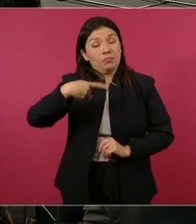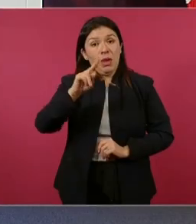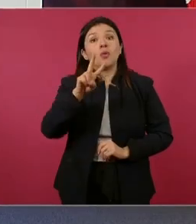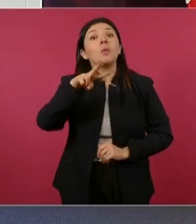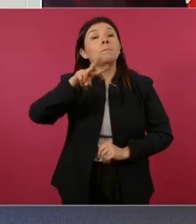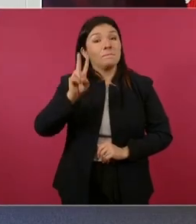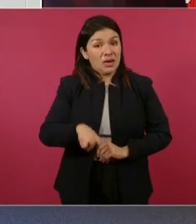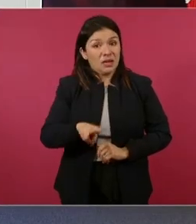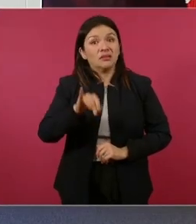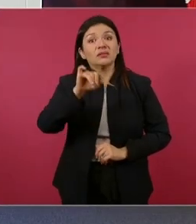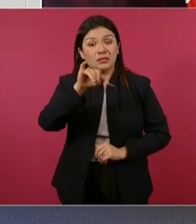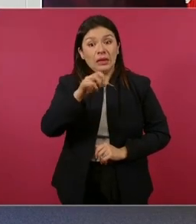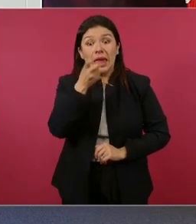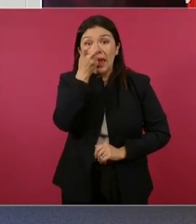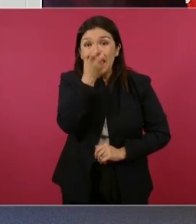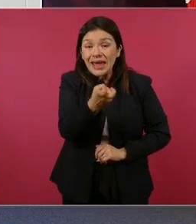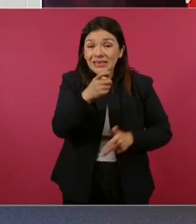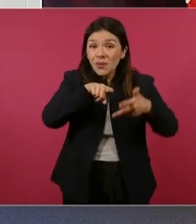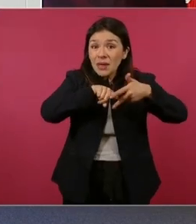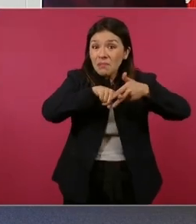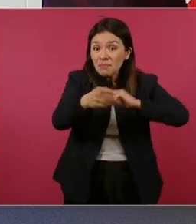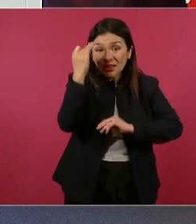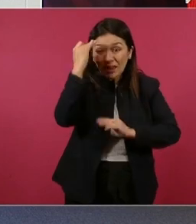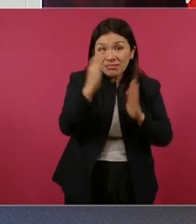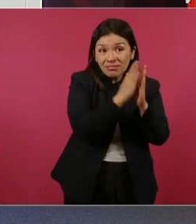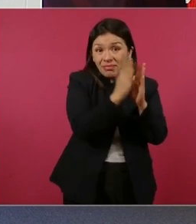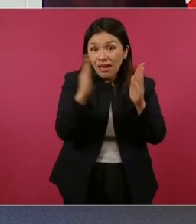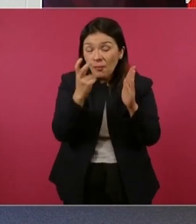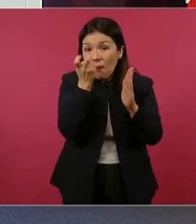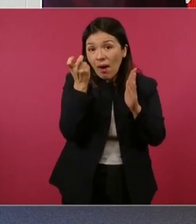real que a partir de aquí